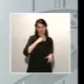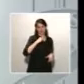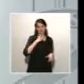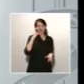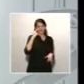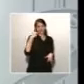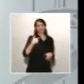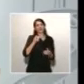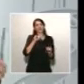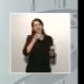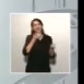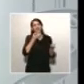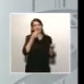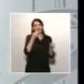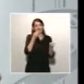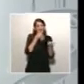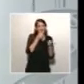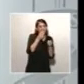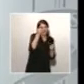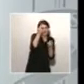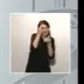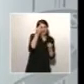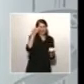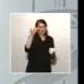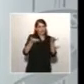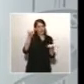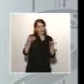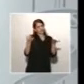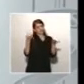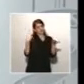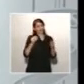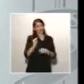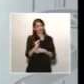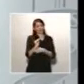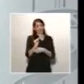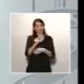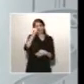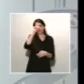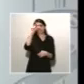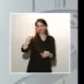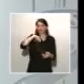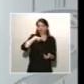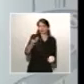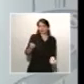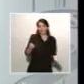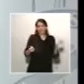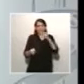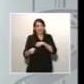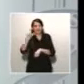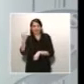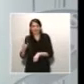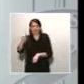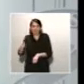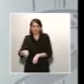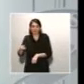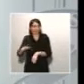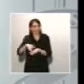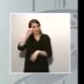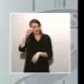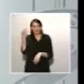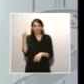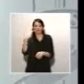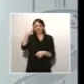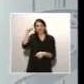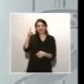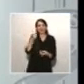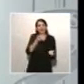comparamos. Entonces, yo no me atrevo a decir si son mayores o menores, porque hace falta ver esa calidad de las cifras. En cualquier caso,